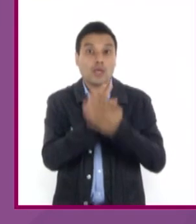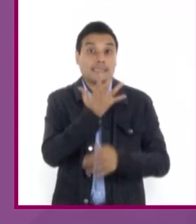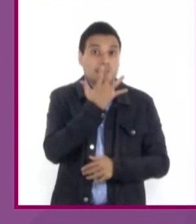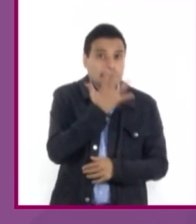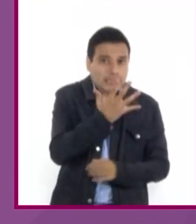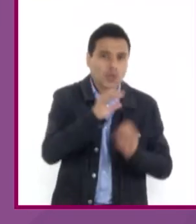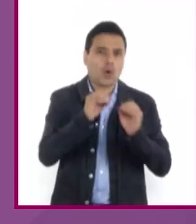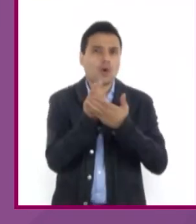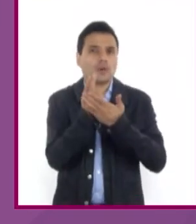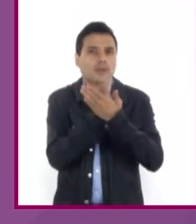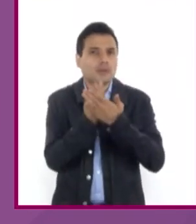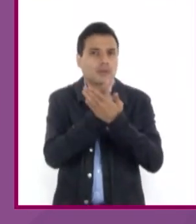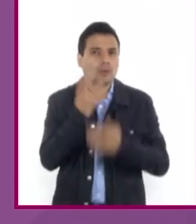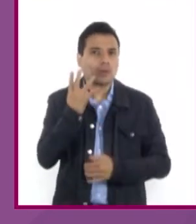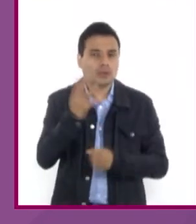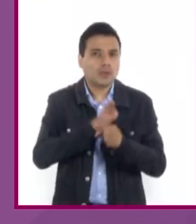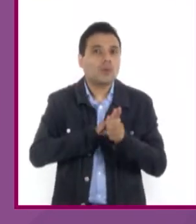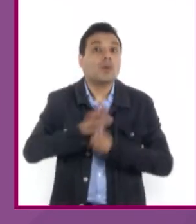figura 4?